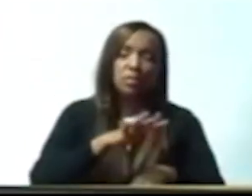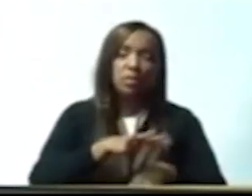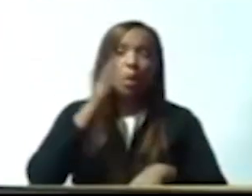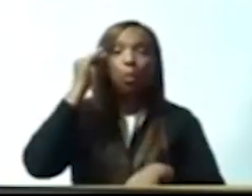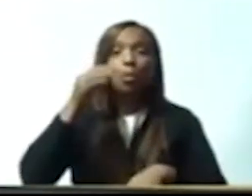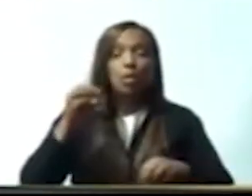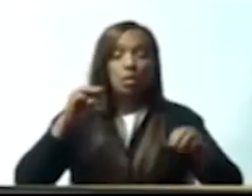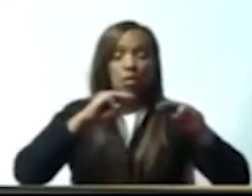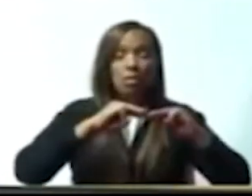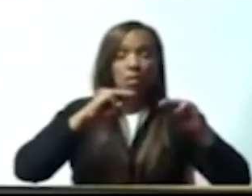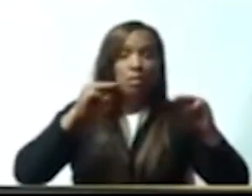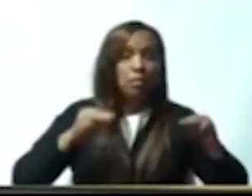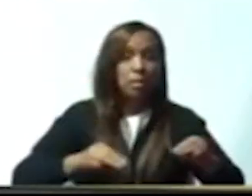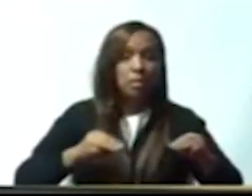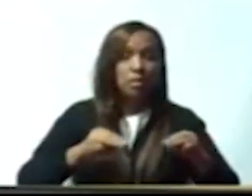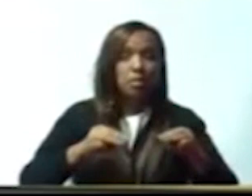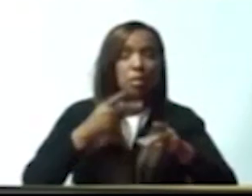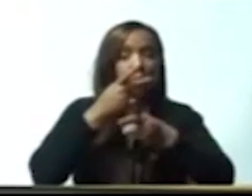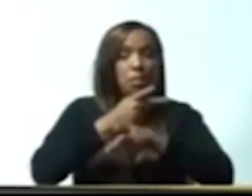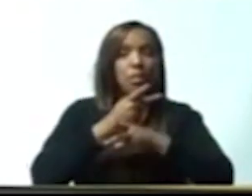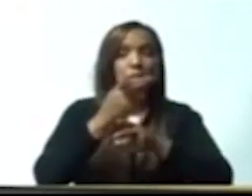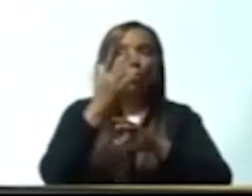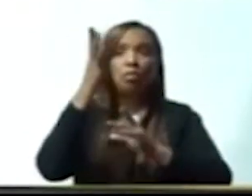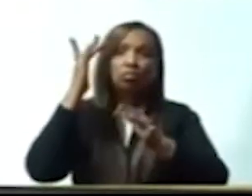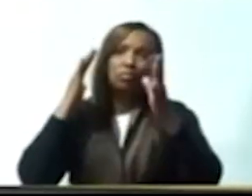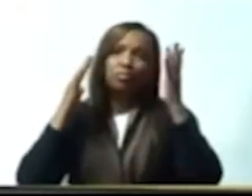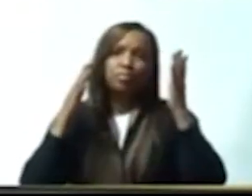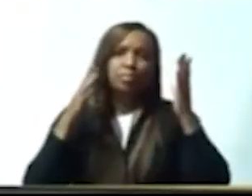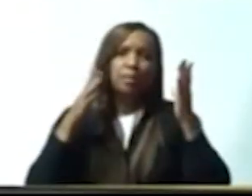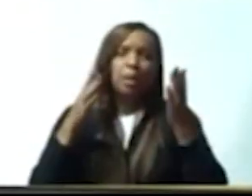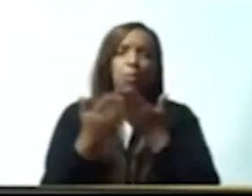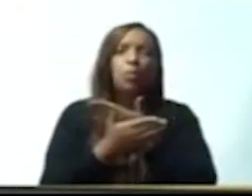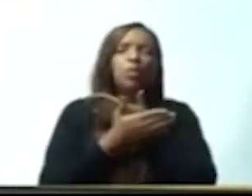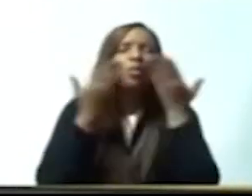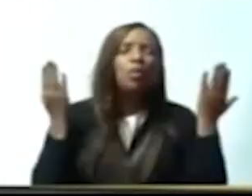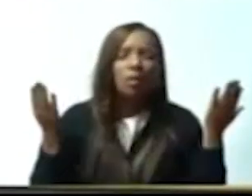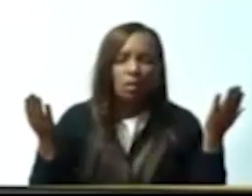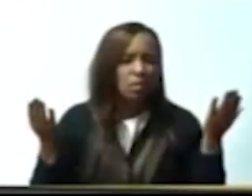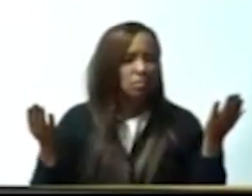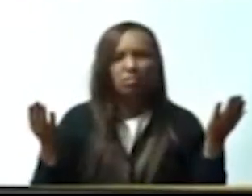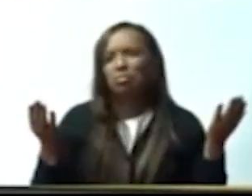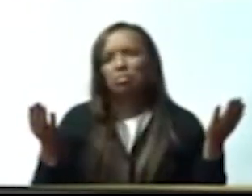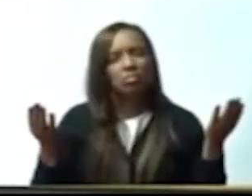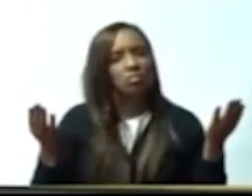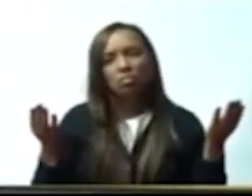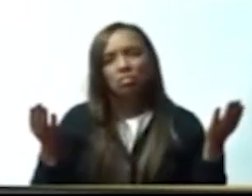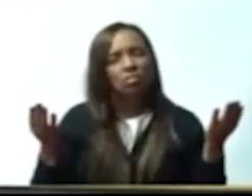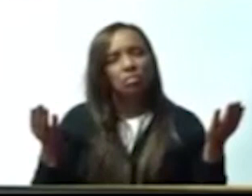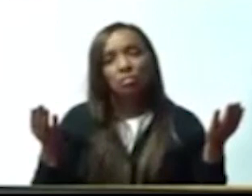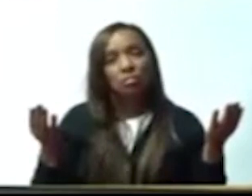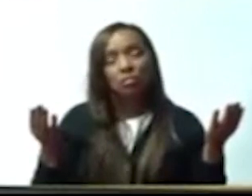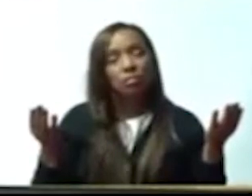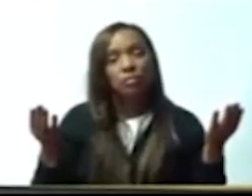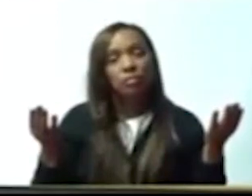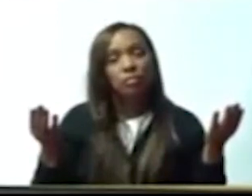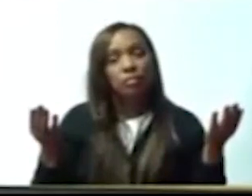hacemos un ferviente llamado que el señor Miguel Ciara Hatton venga a darnos a nosotros aquí explicaciones. Pero